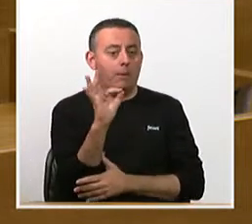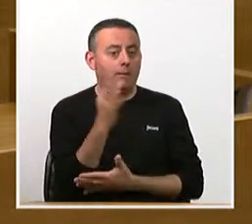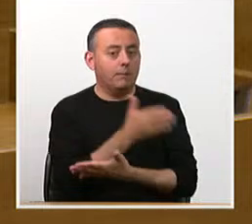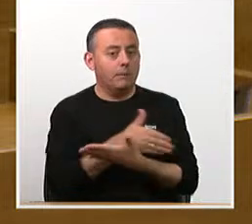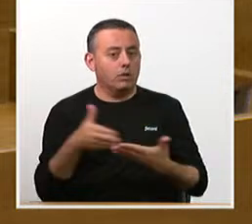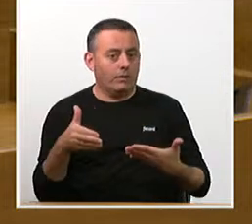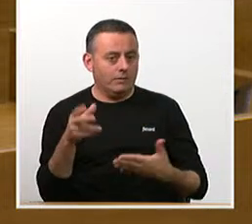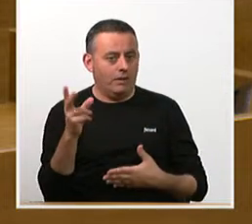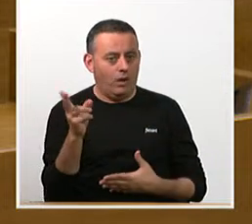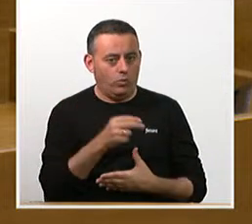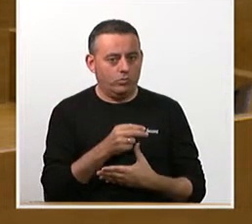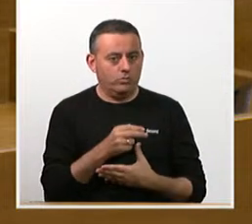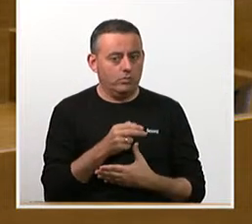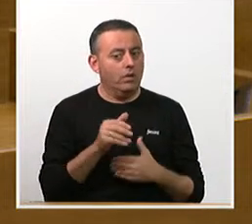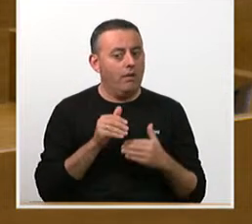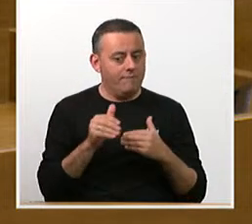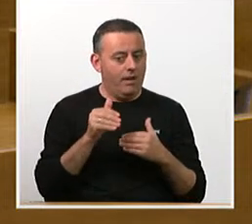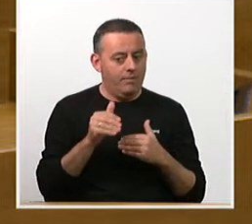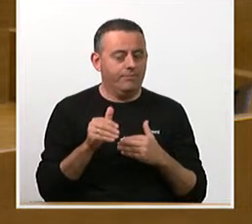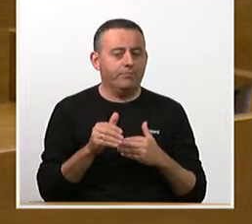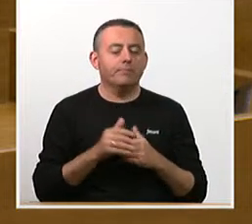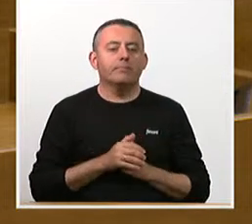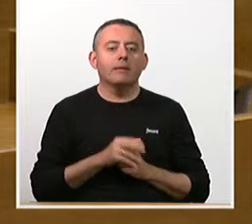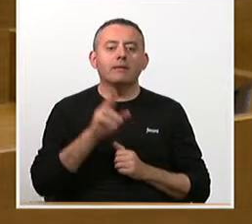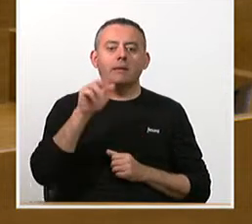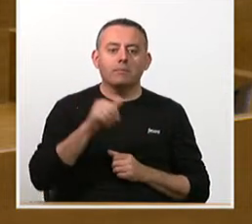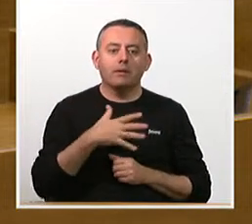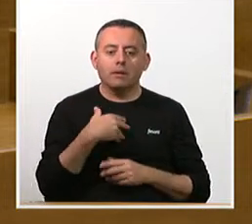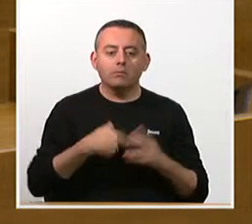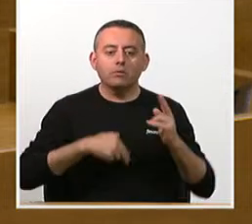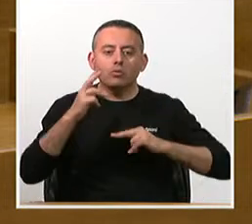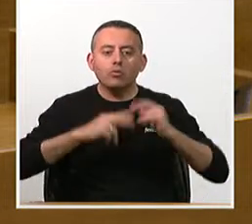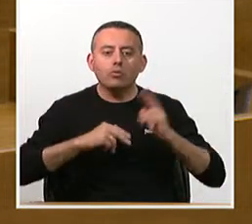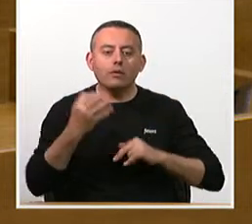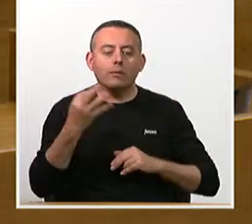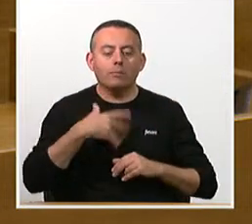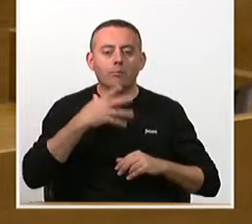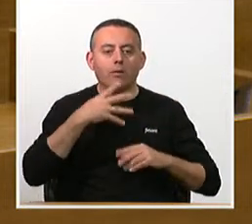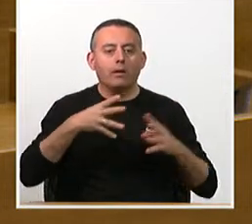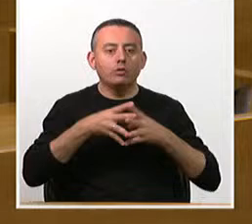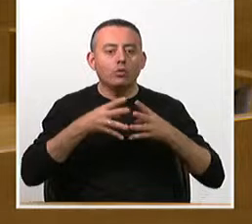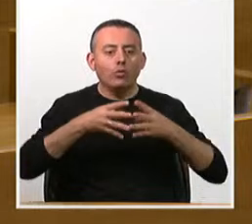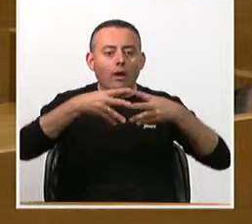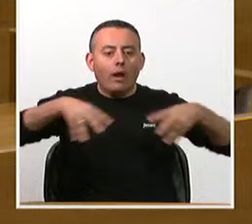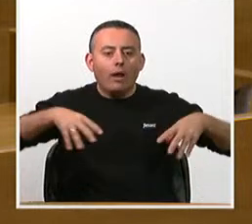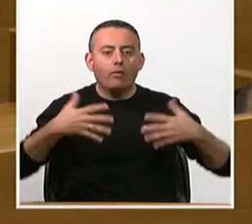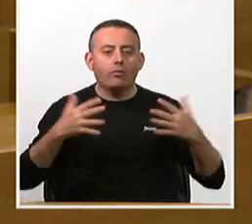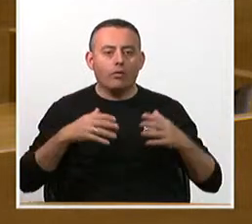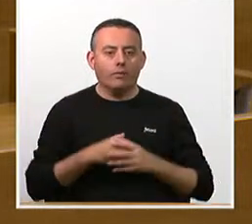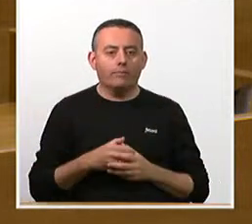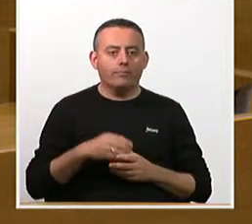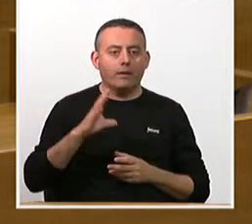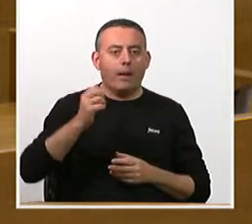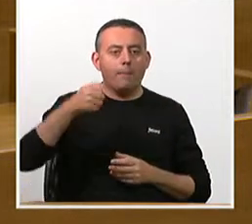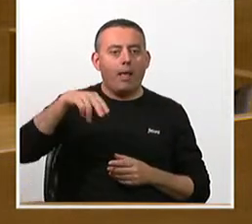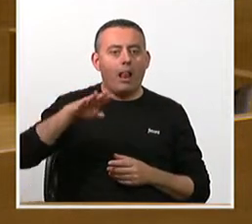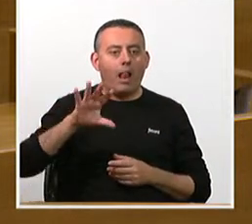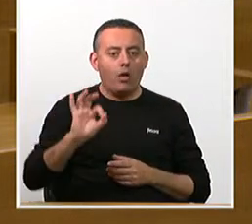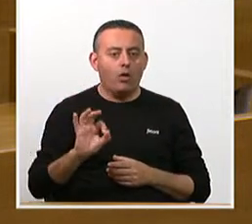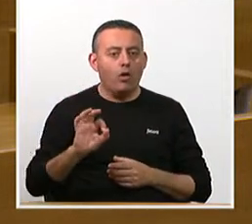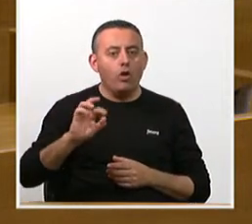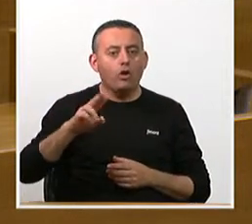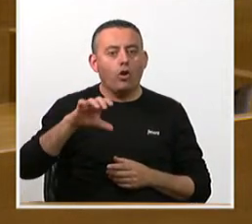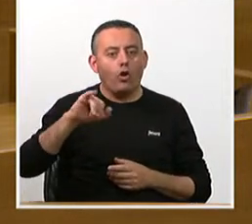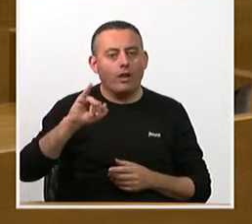vamos también a licitar diferentes obras hídricas como la mejora de la infraestructura hidráulica en Canelo Root TR Higuera y las llana estuvimos